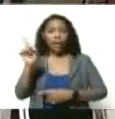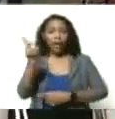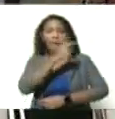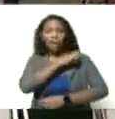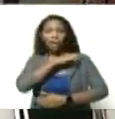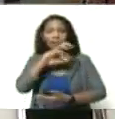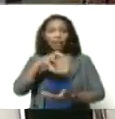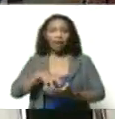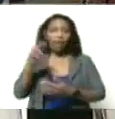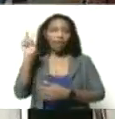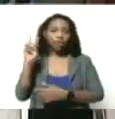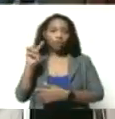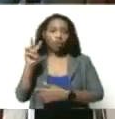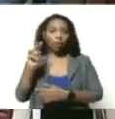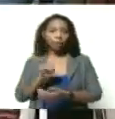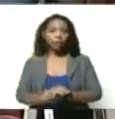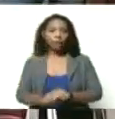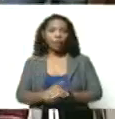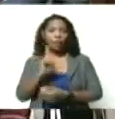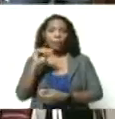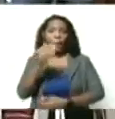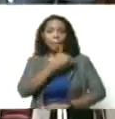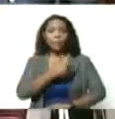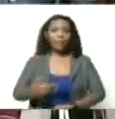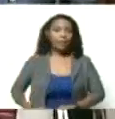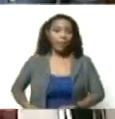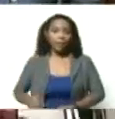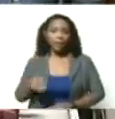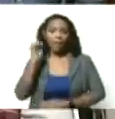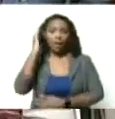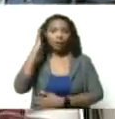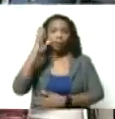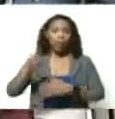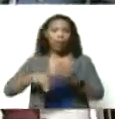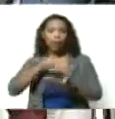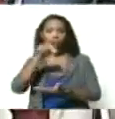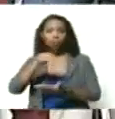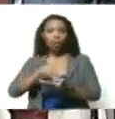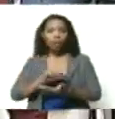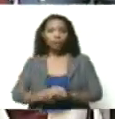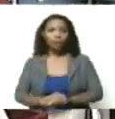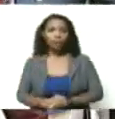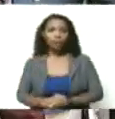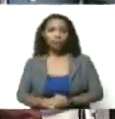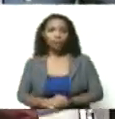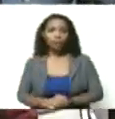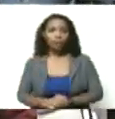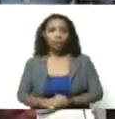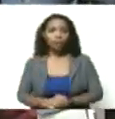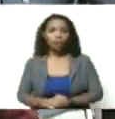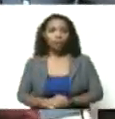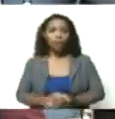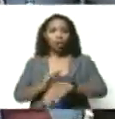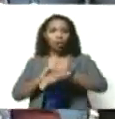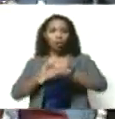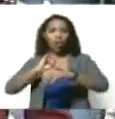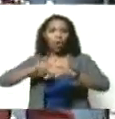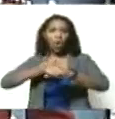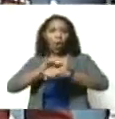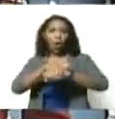Estado venezolano. También el presidente de la Asamblea Nacional, doctor